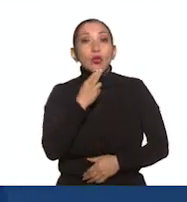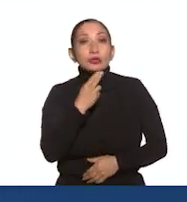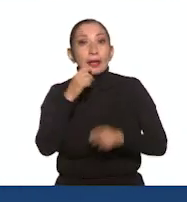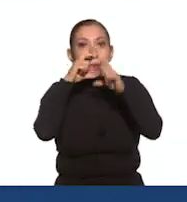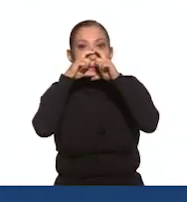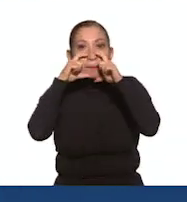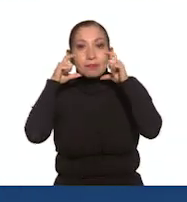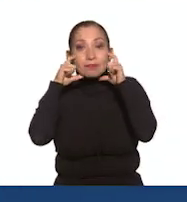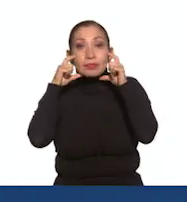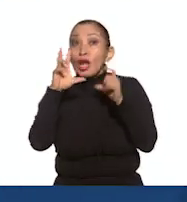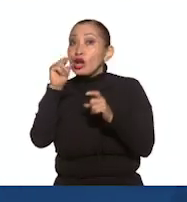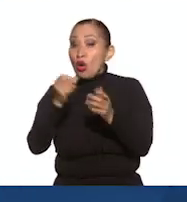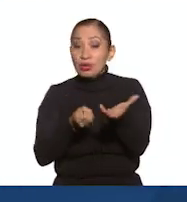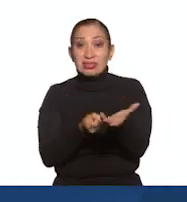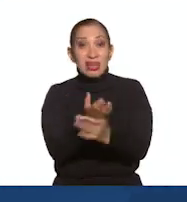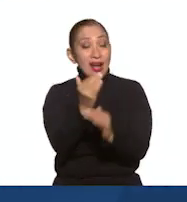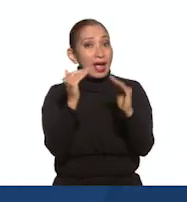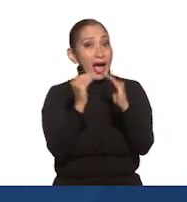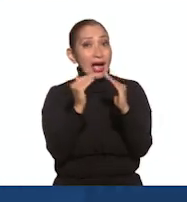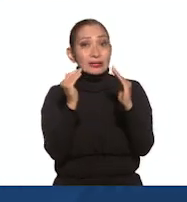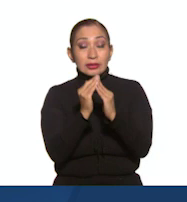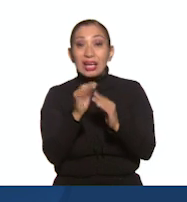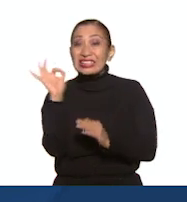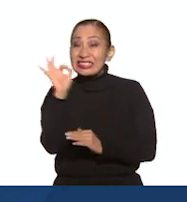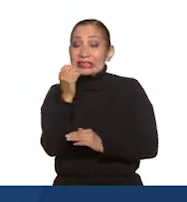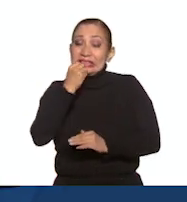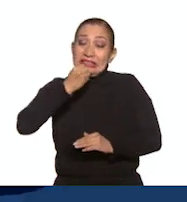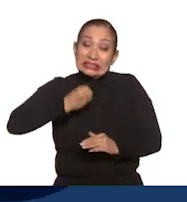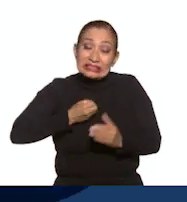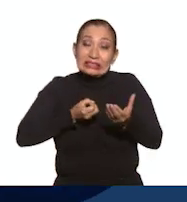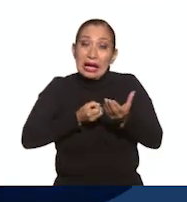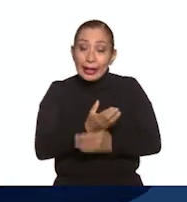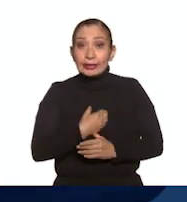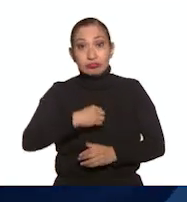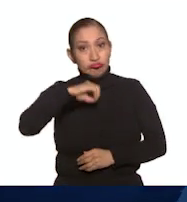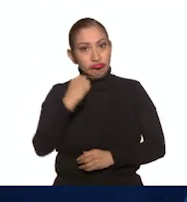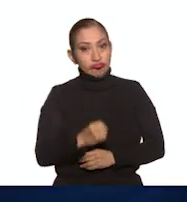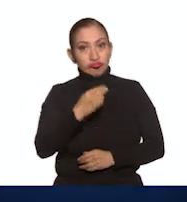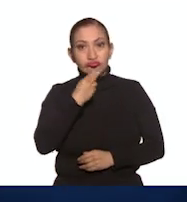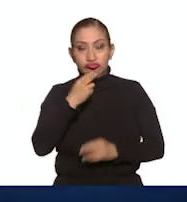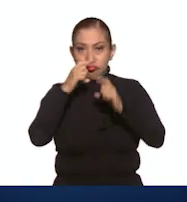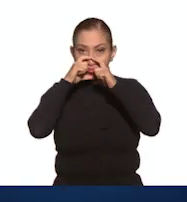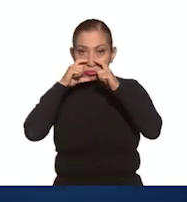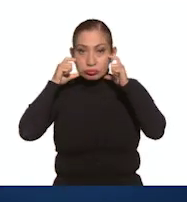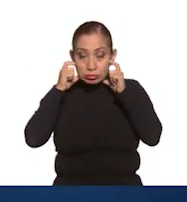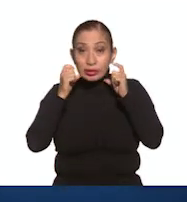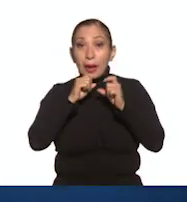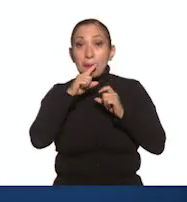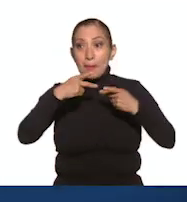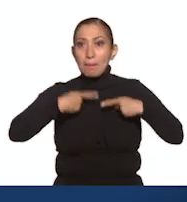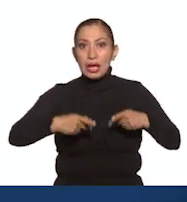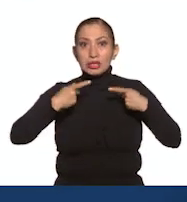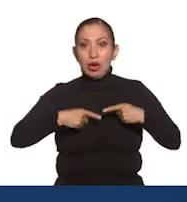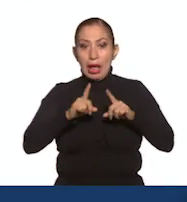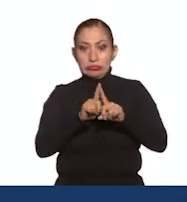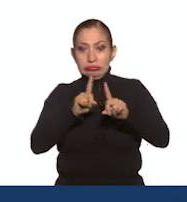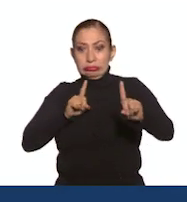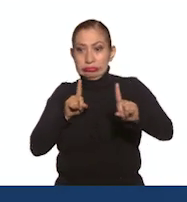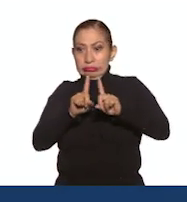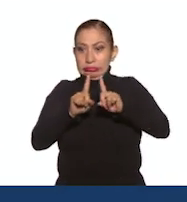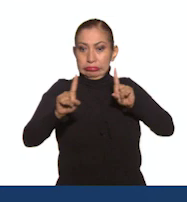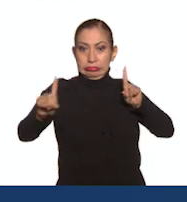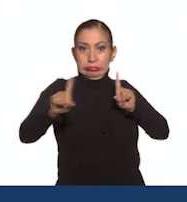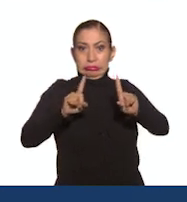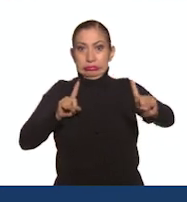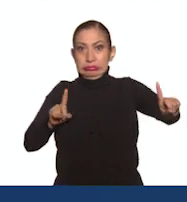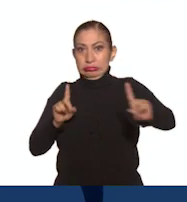Utiliza cubrebocas. No salgas de casa. Si tienes que hacerlo, recuerda que es obligatorio utilizarlo. Mantén una distancia mínima de